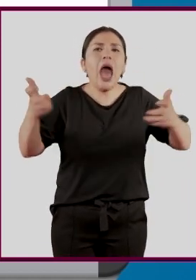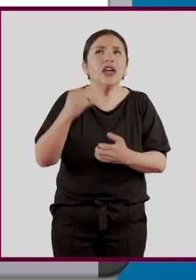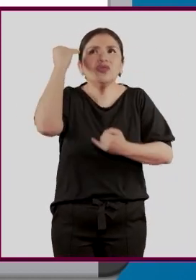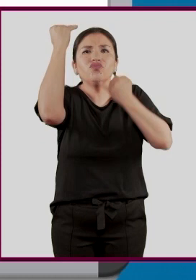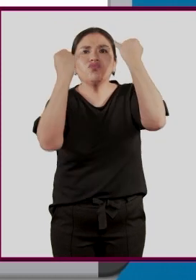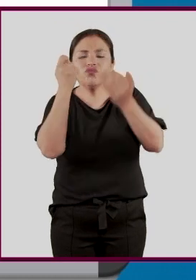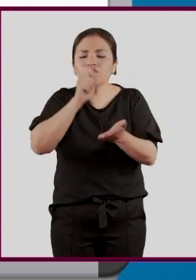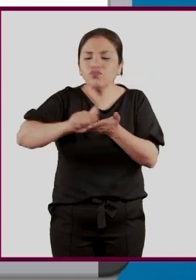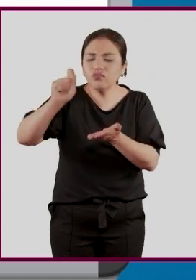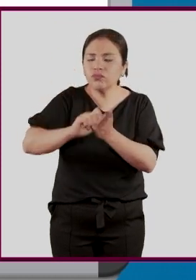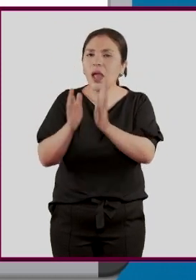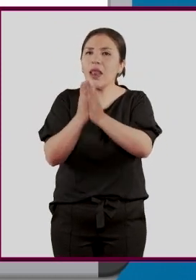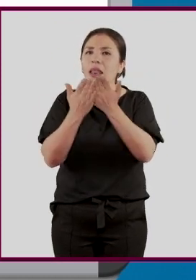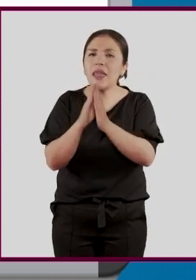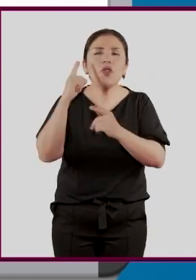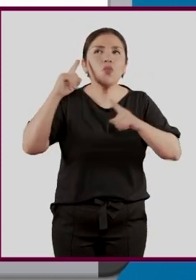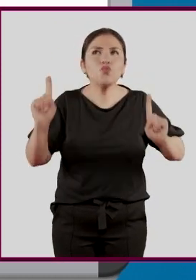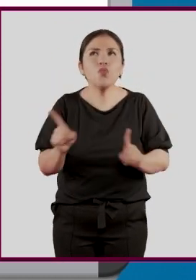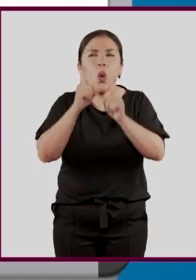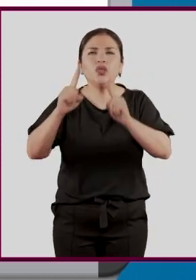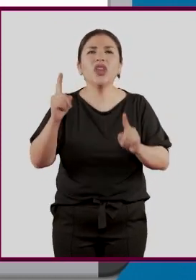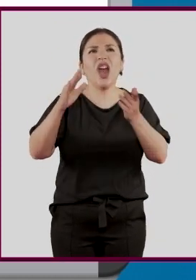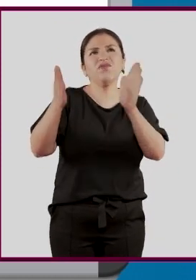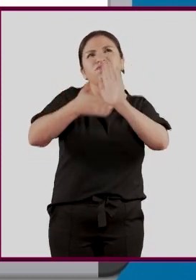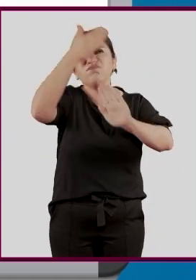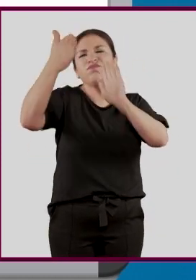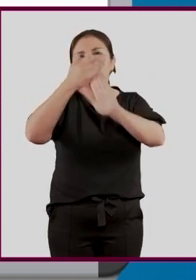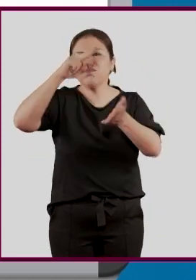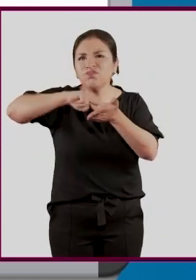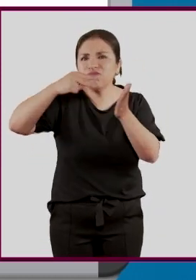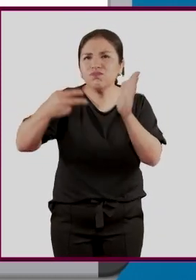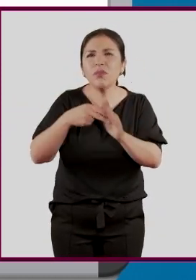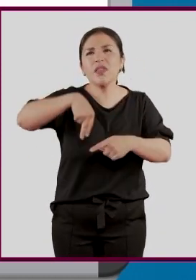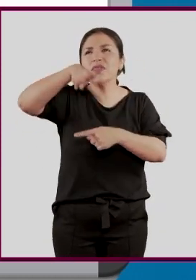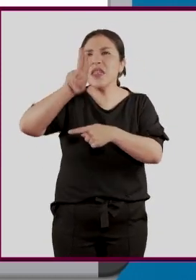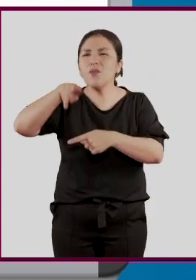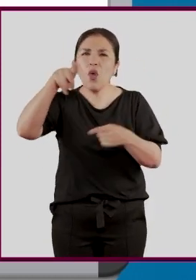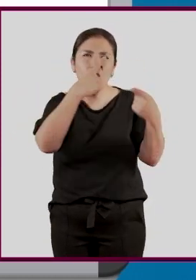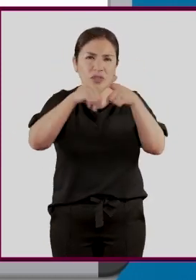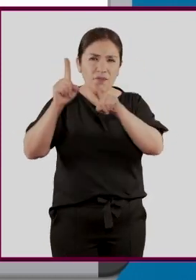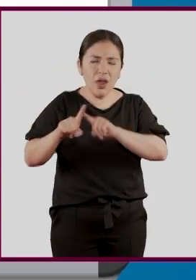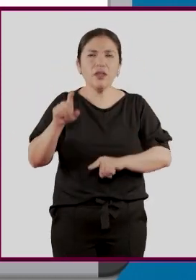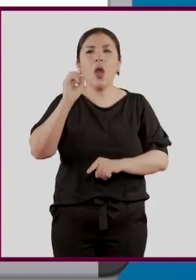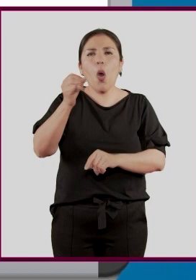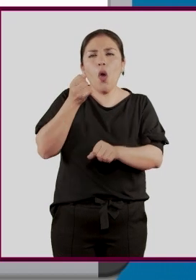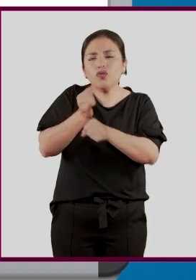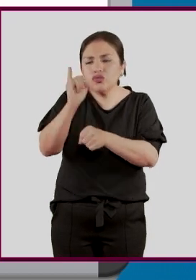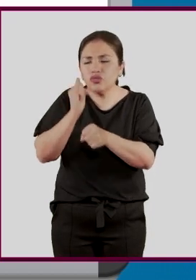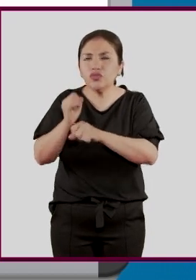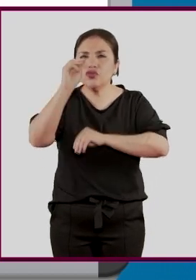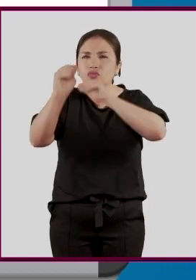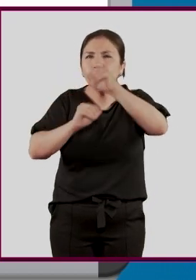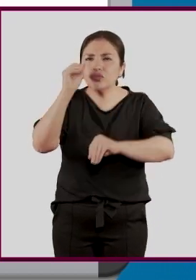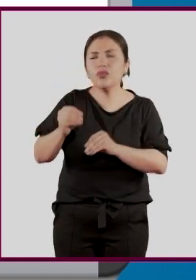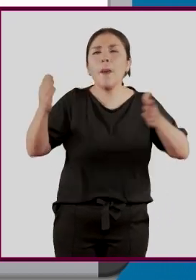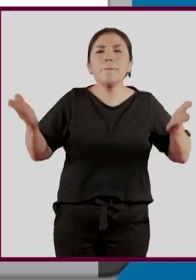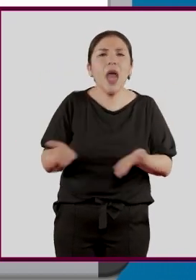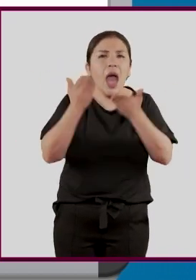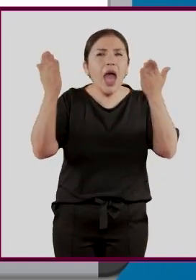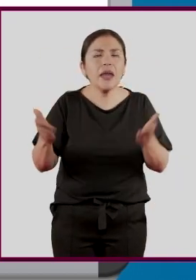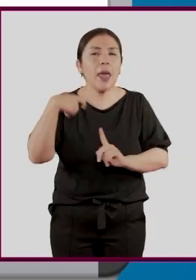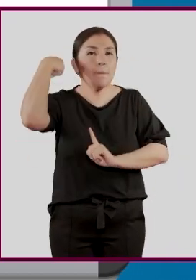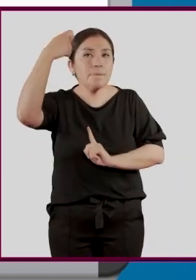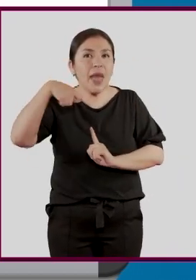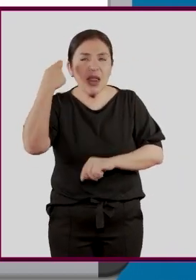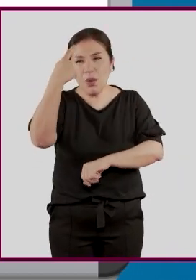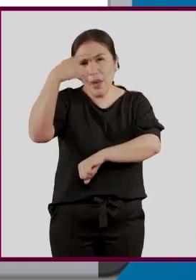creaciones literarias, musicales, arquitectónicas, pictóricas o de dibujo, esculturas, escenografías de danza,